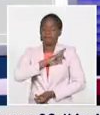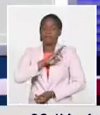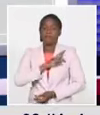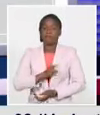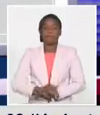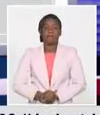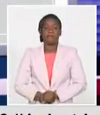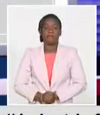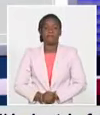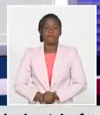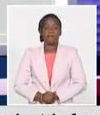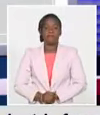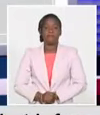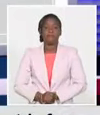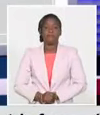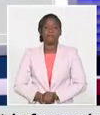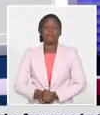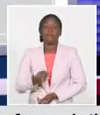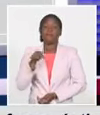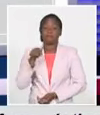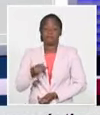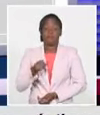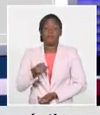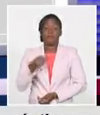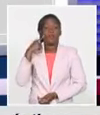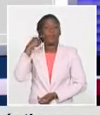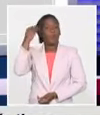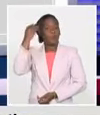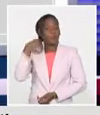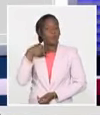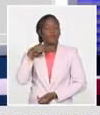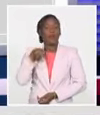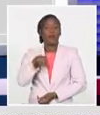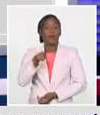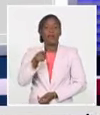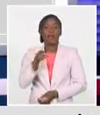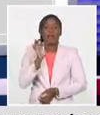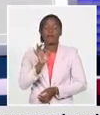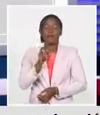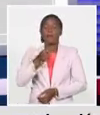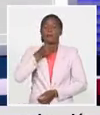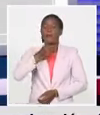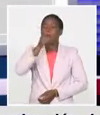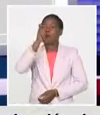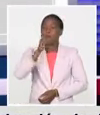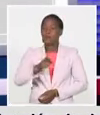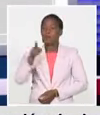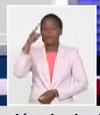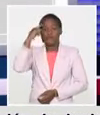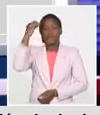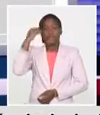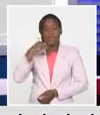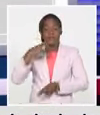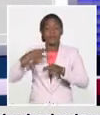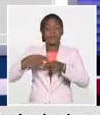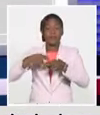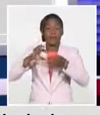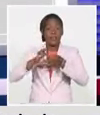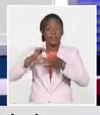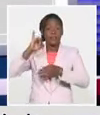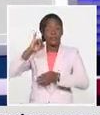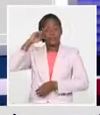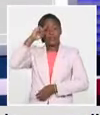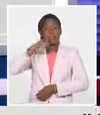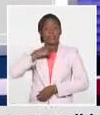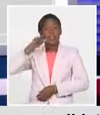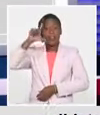sé que usted conoce muy bien a Gisela García Rivero, sí, nuestra periodista, especialista también en temas de salud, que